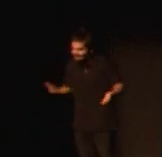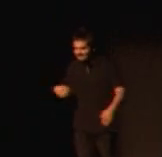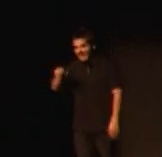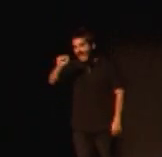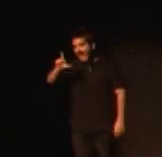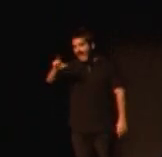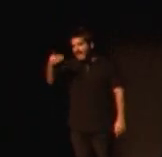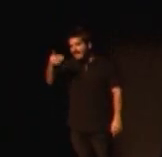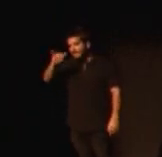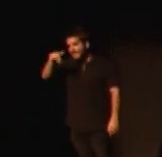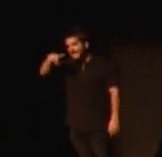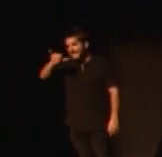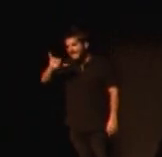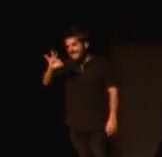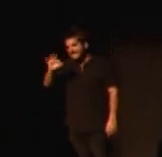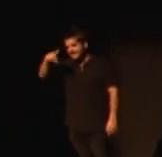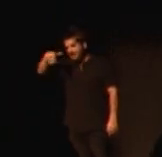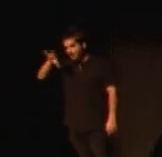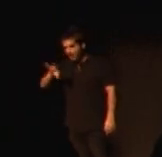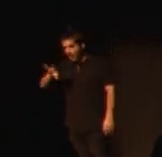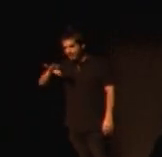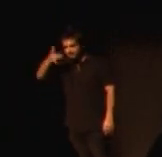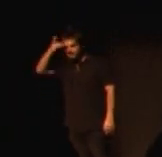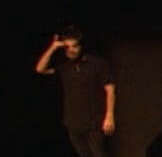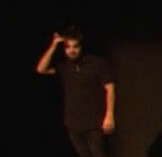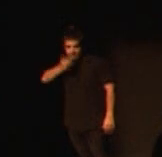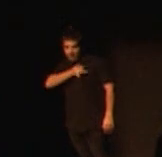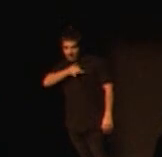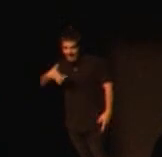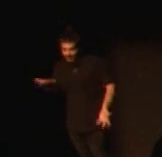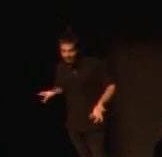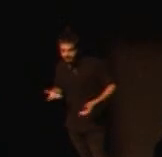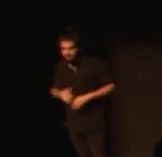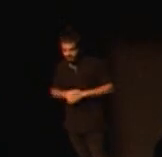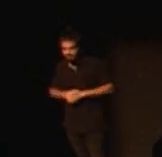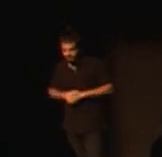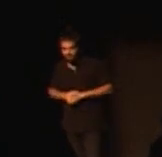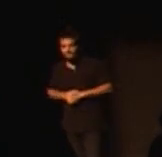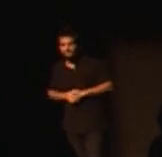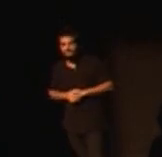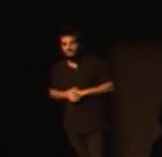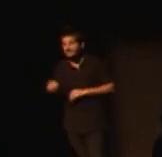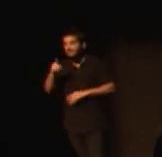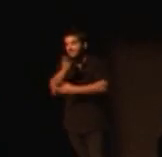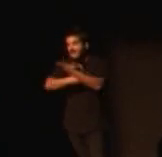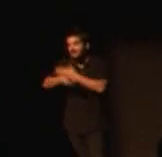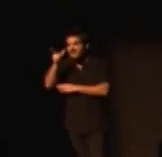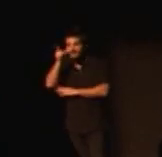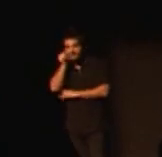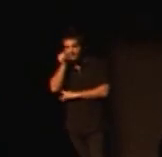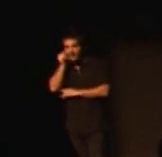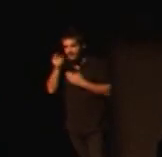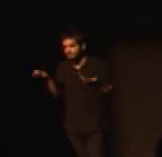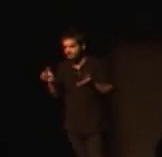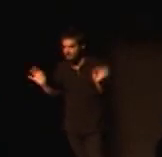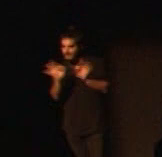una discapacidad visual y claro, pues como a Charles, como a Matilde, que también la tenemos aquí, como a mí, pues es lo que pasa, que te confundes de coche. Sin dejar los coches,